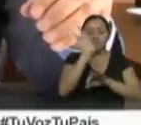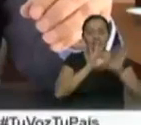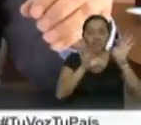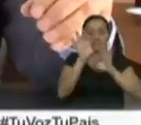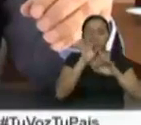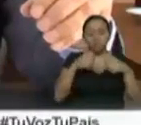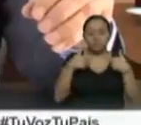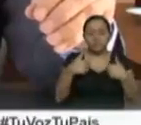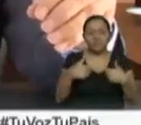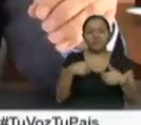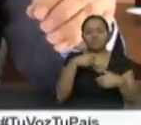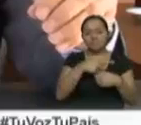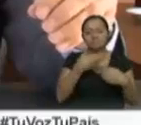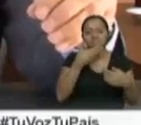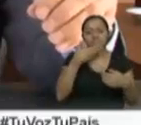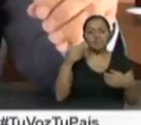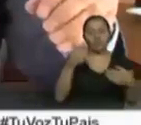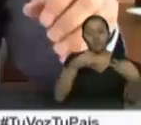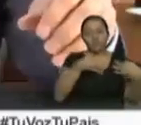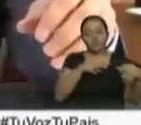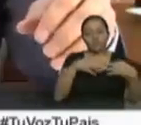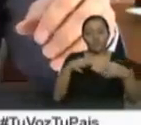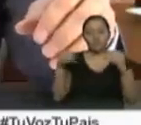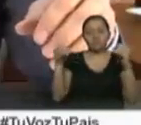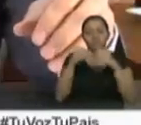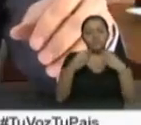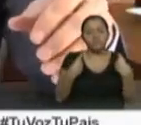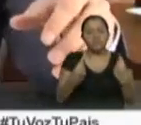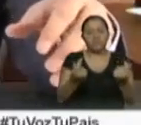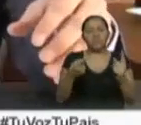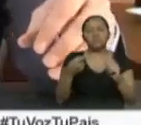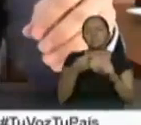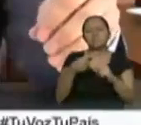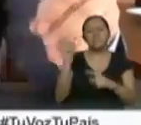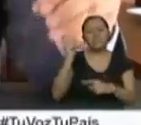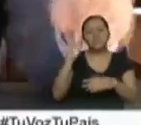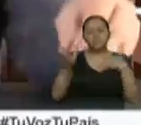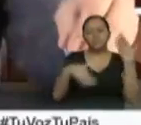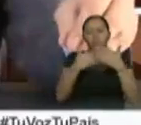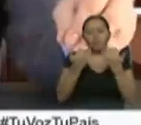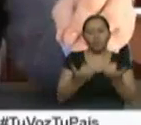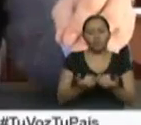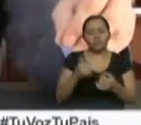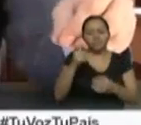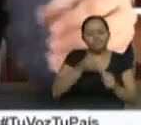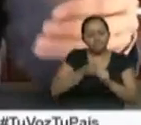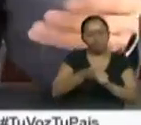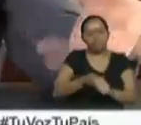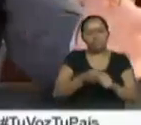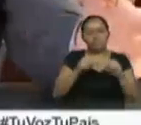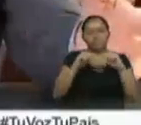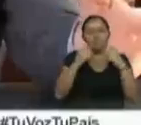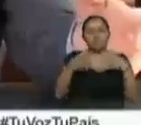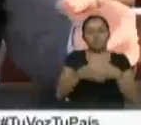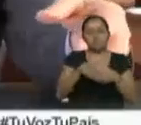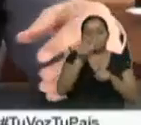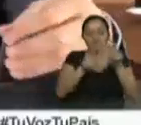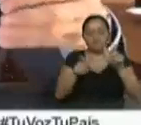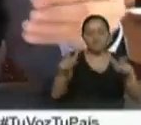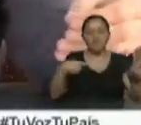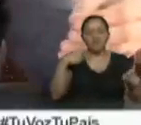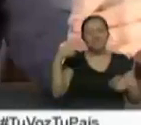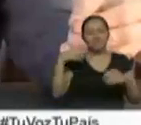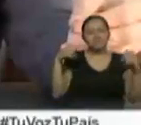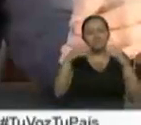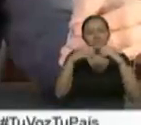seleccionar de mejor manera y con mucha rapidez una necesidad que es imperante en la organización, que es el personal. Se